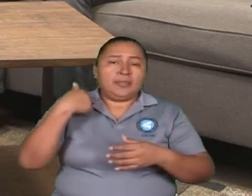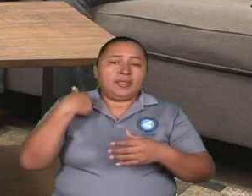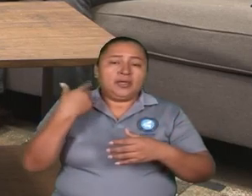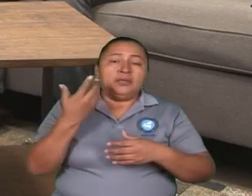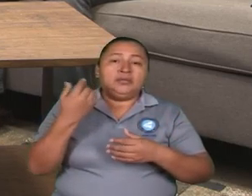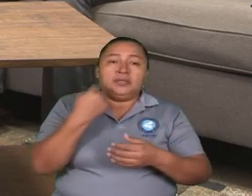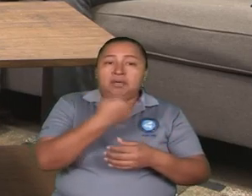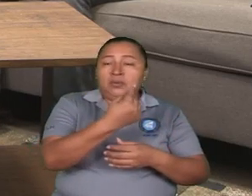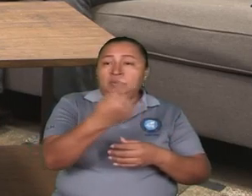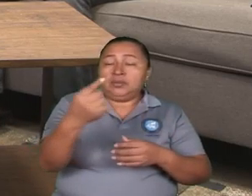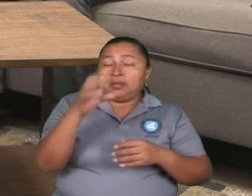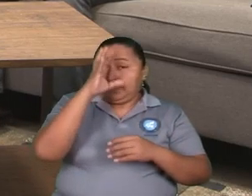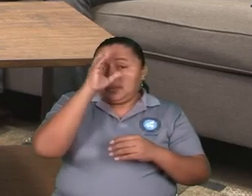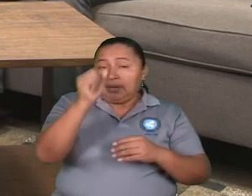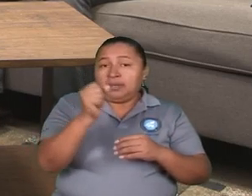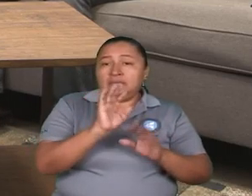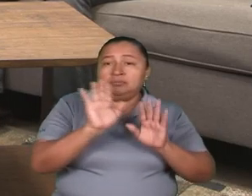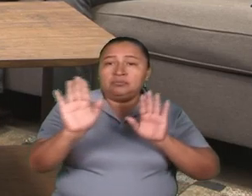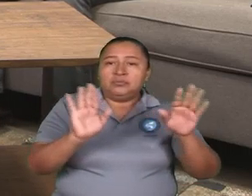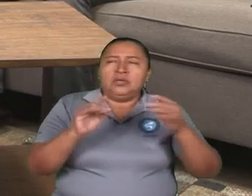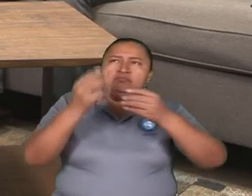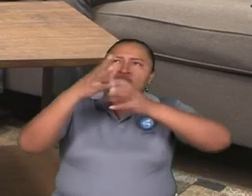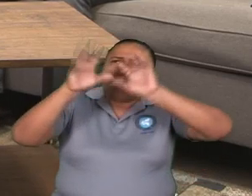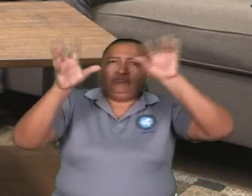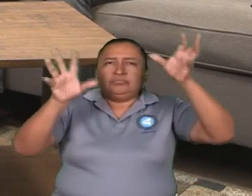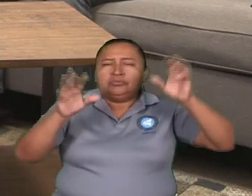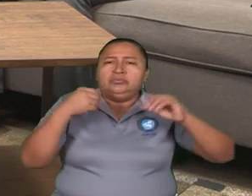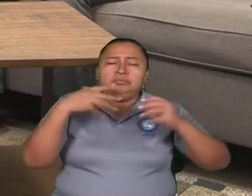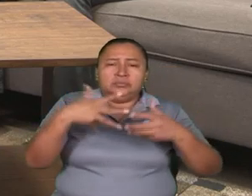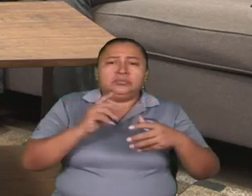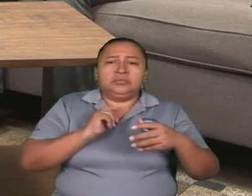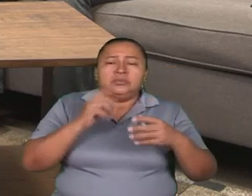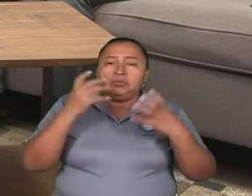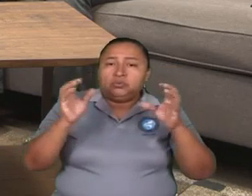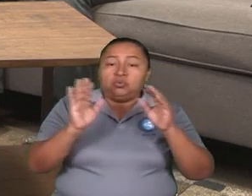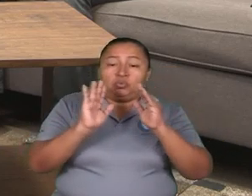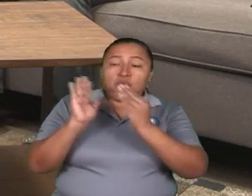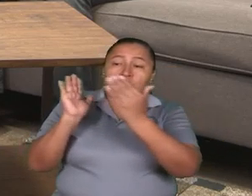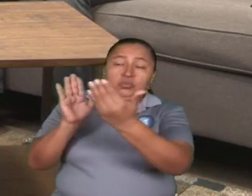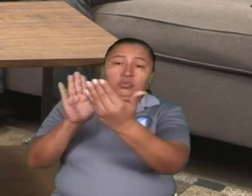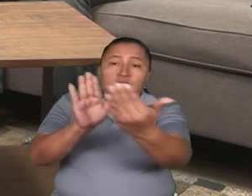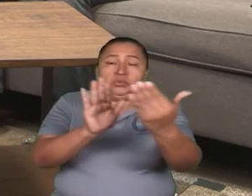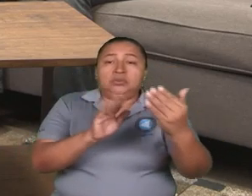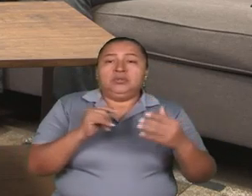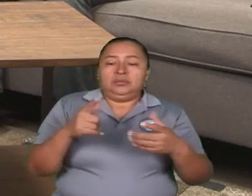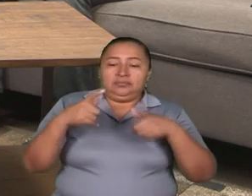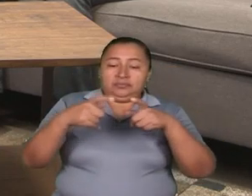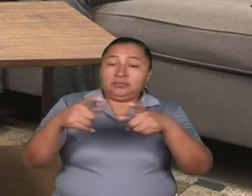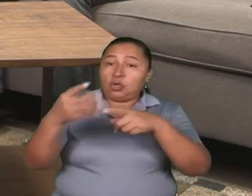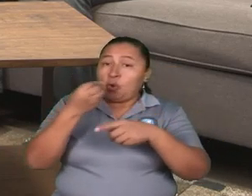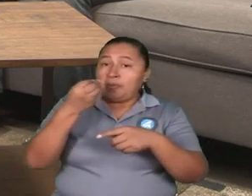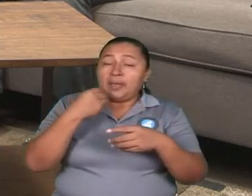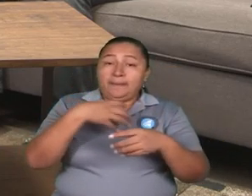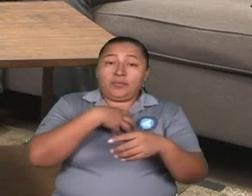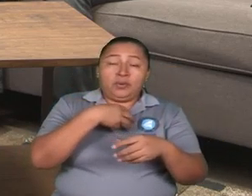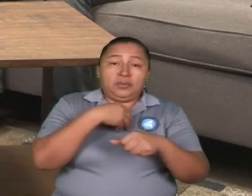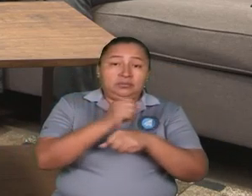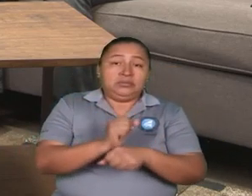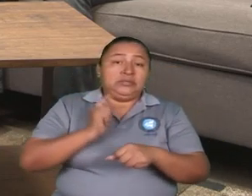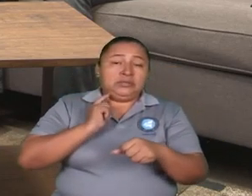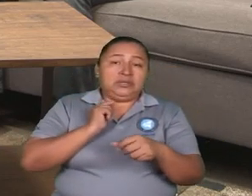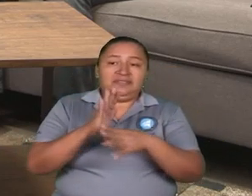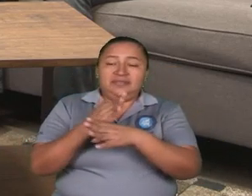alegría. Y ahí están los datos, pues, ahí no... Me recuerdo la primera vez que vinieron a plantar el primer festival. El primer festival. De